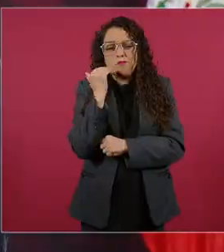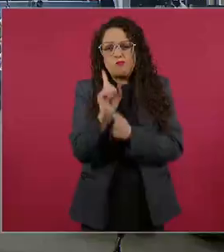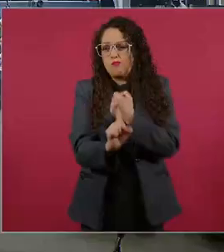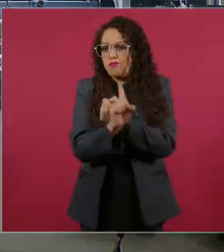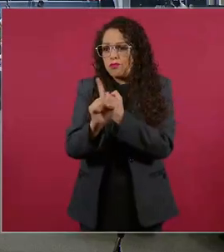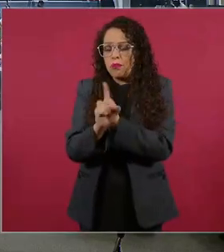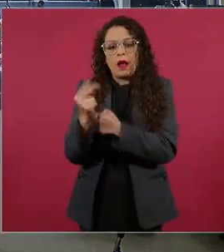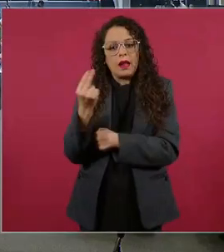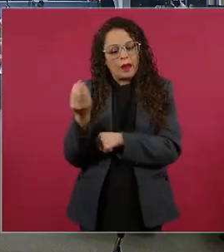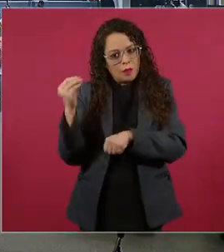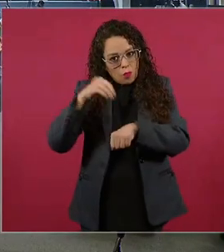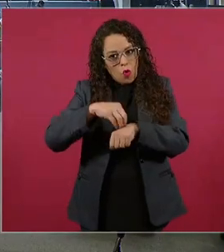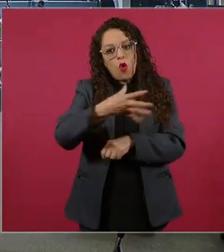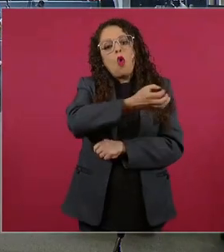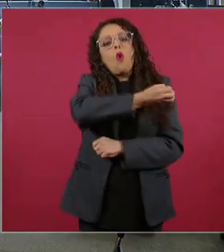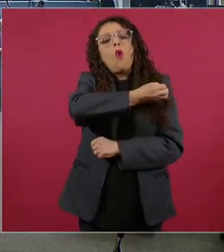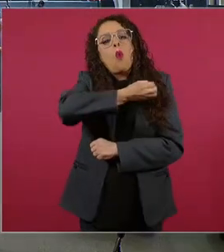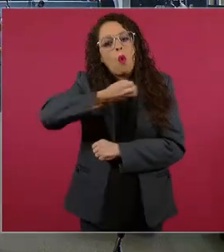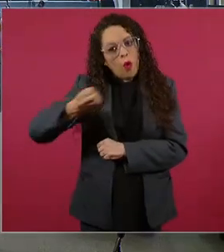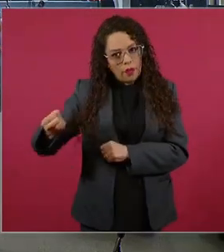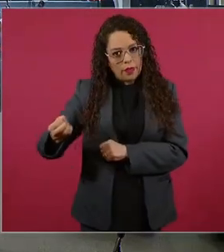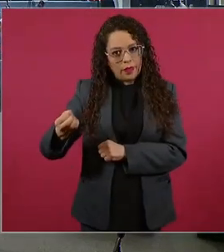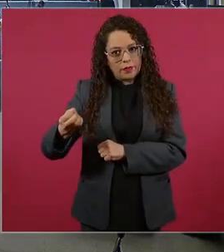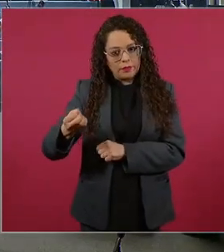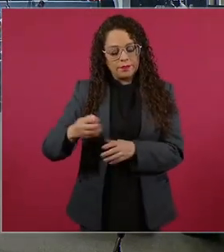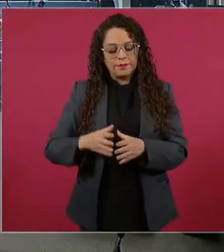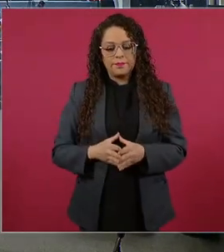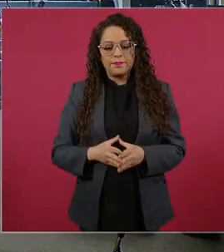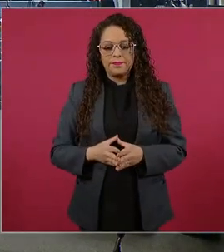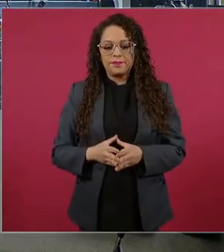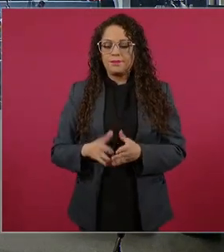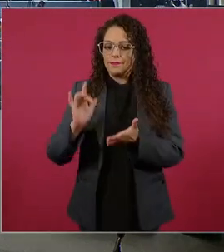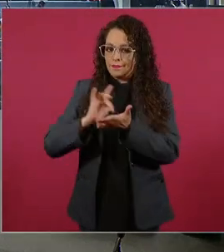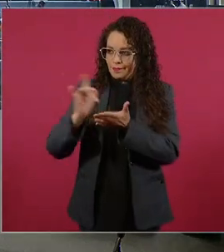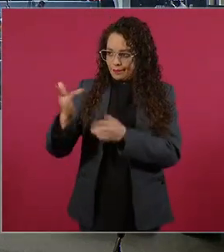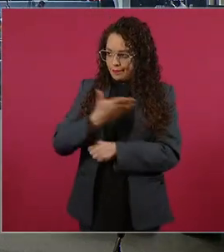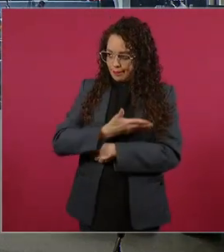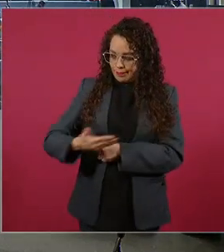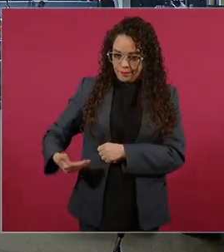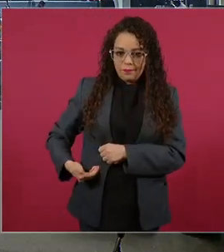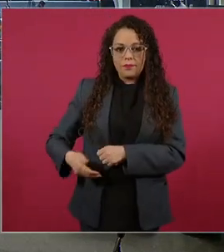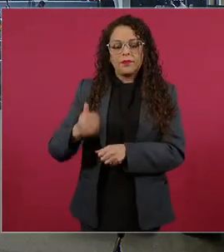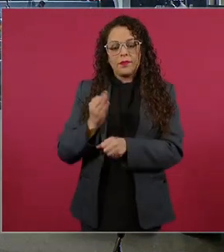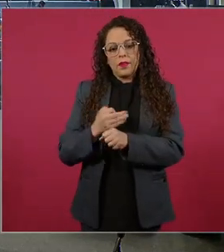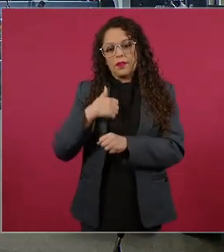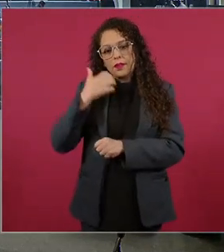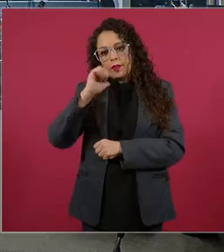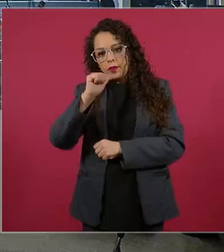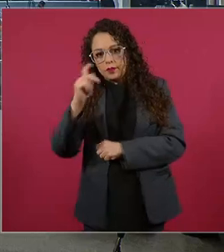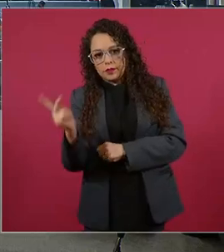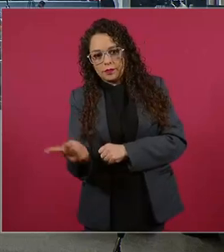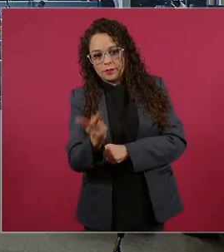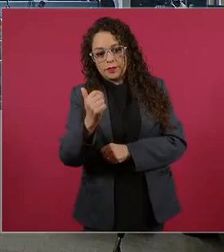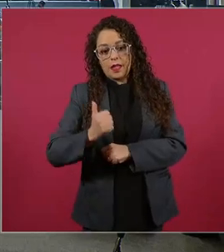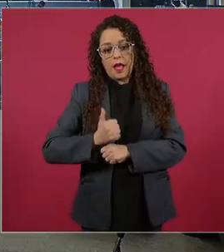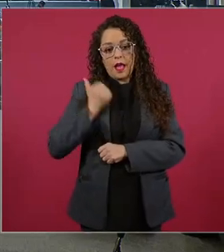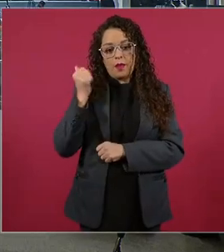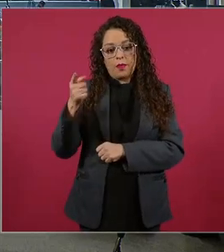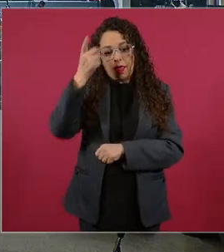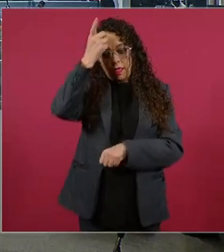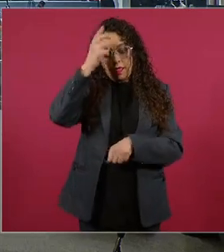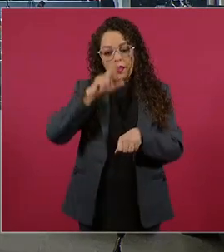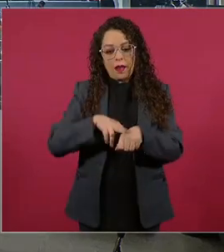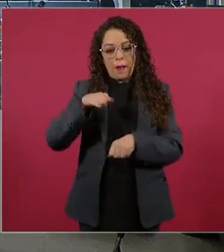Listo, gracias, presidente. Aprovechando de estas infraestructuras y aprovechando también la visita de la directora de Alstom México,